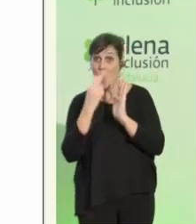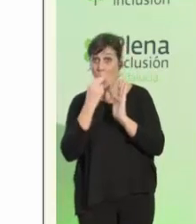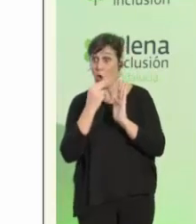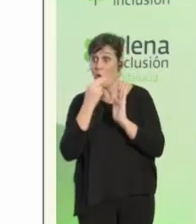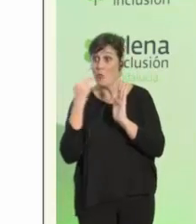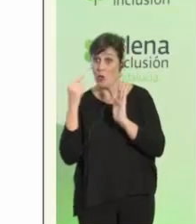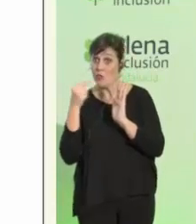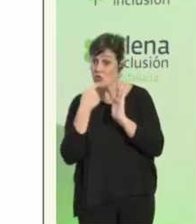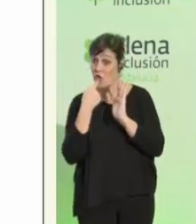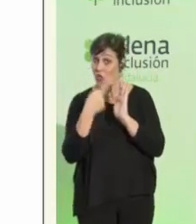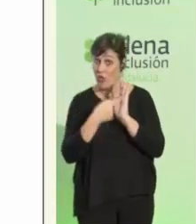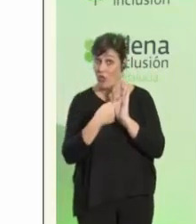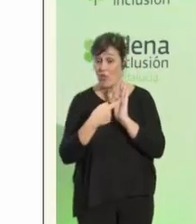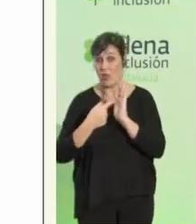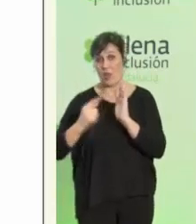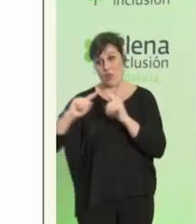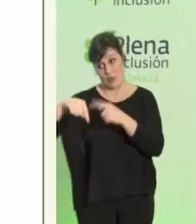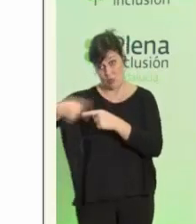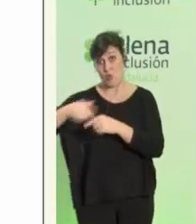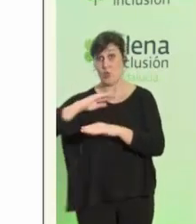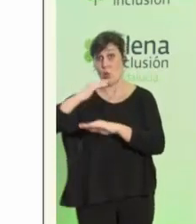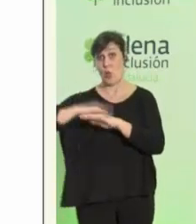en ese documento.